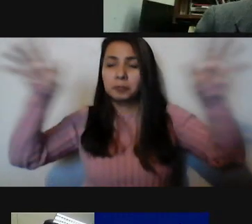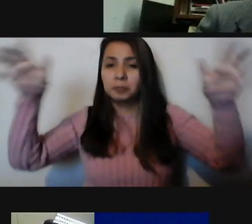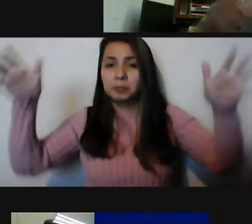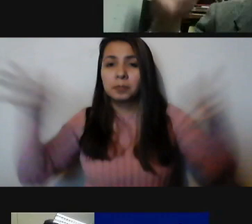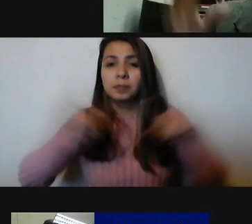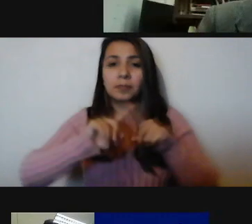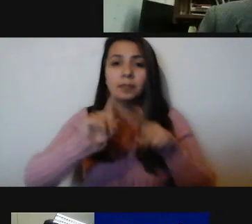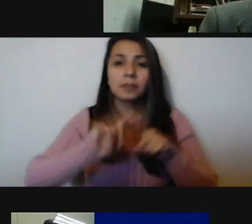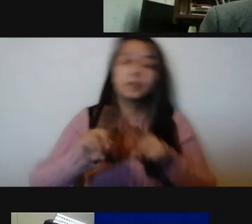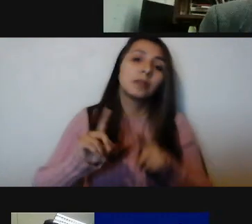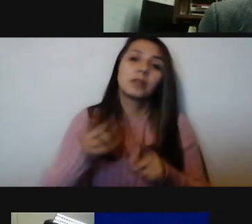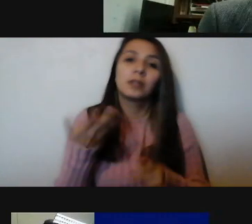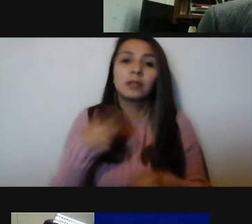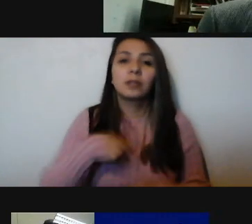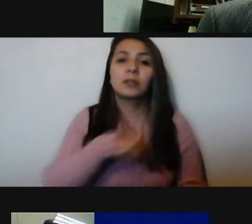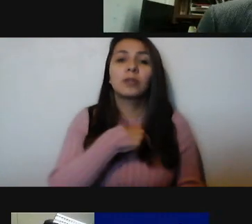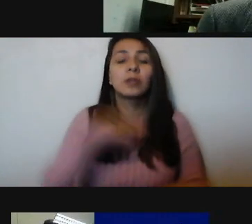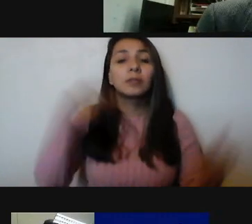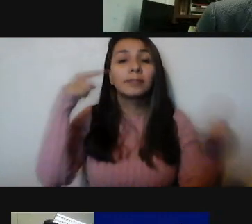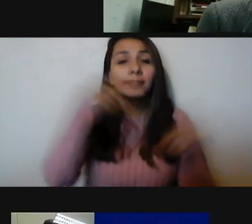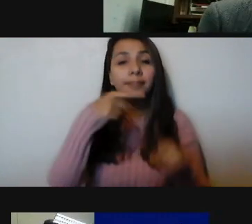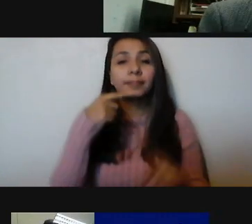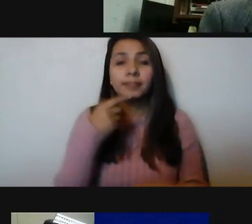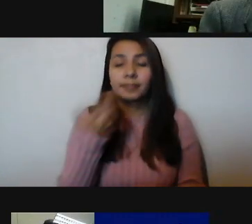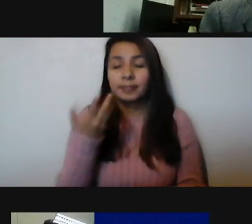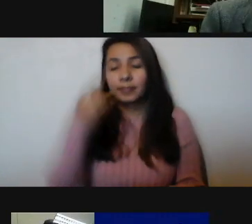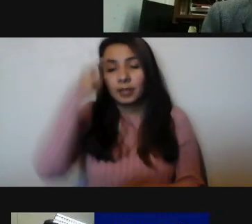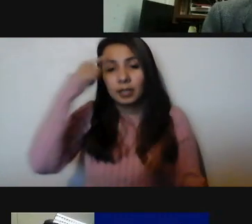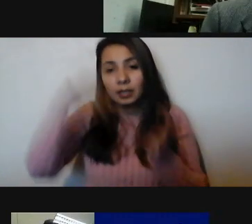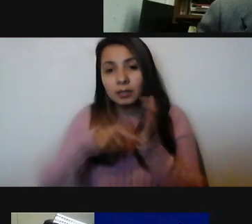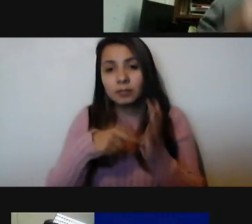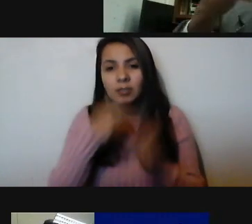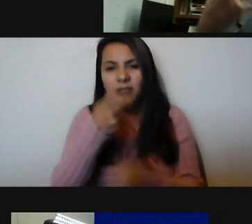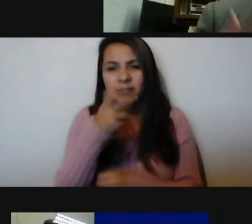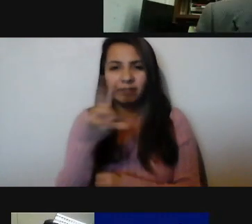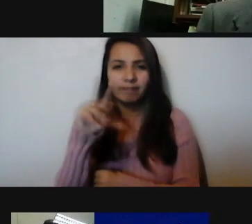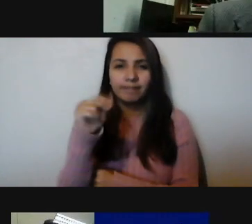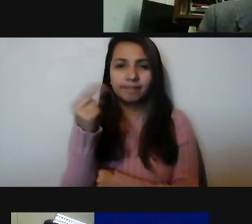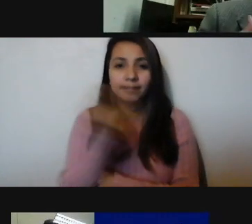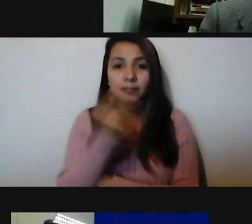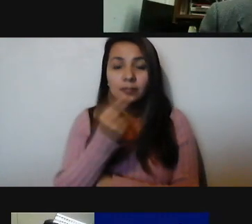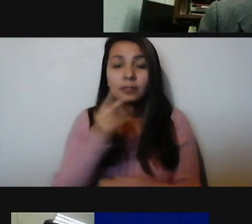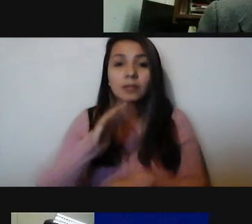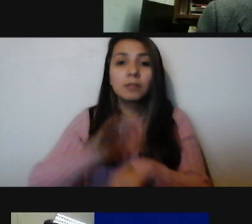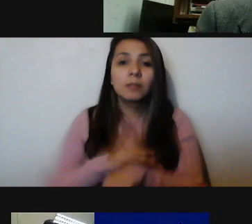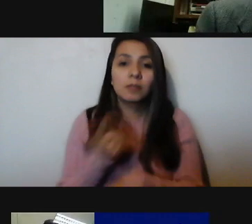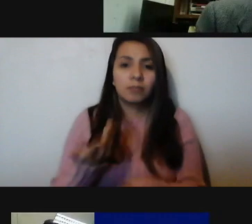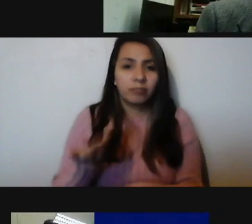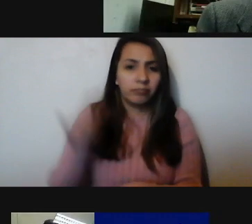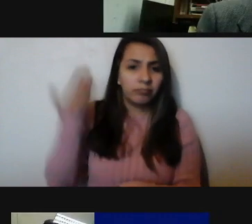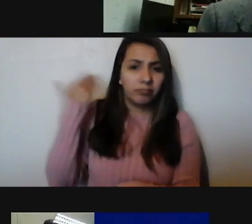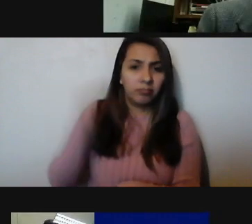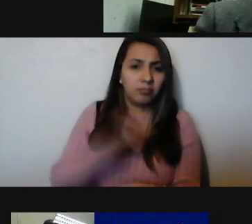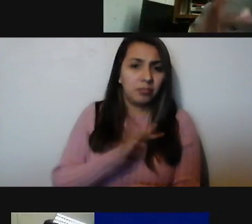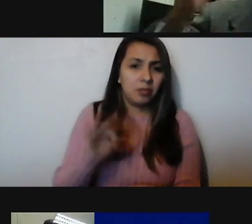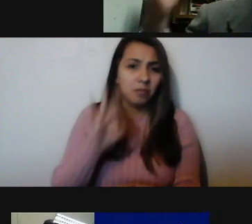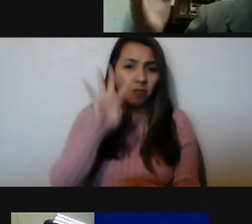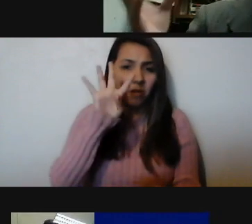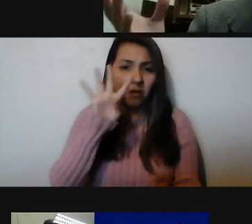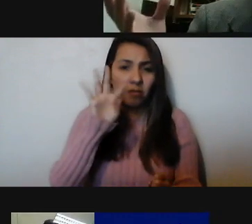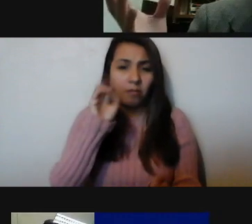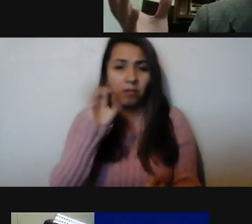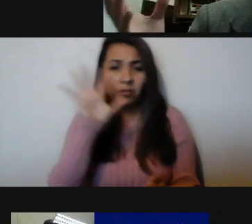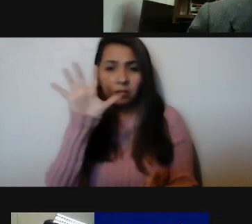o por el universo bajo distintas condiciones. Lo que nosotros creemos es que no se necesita esa parte